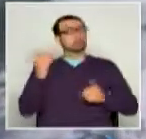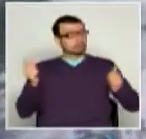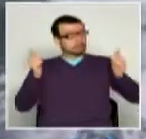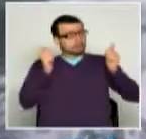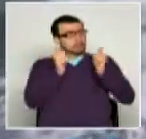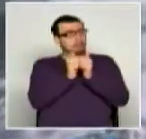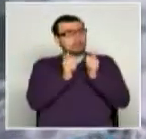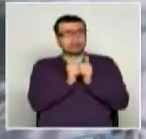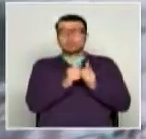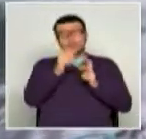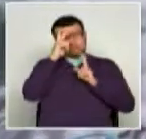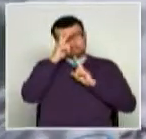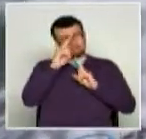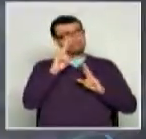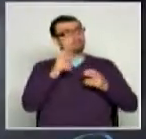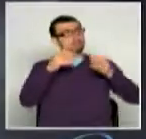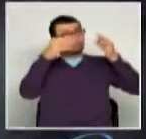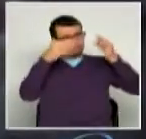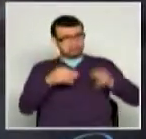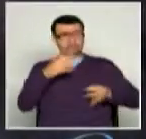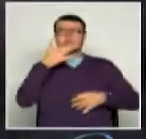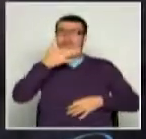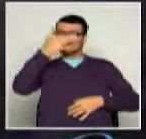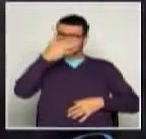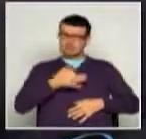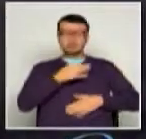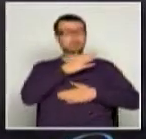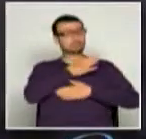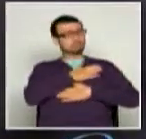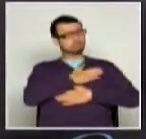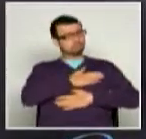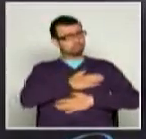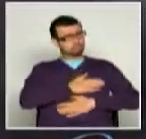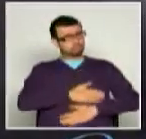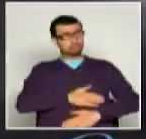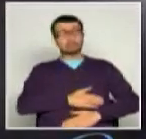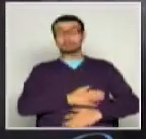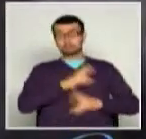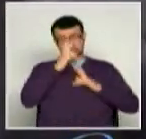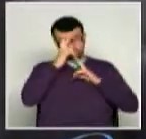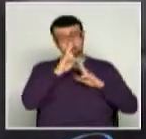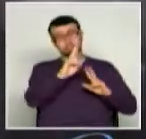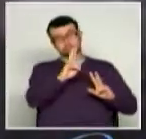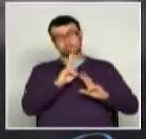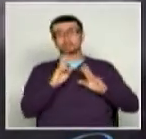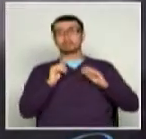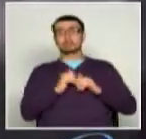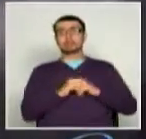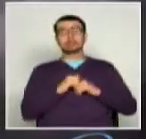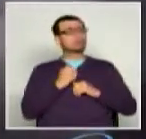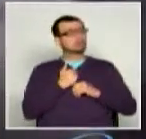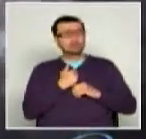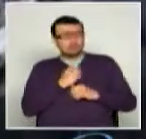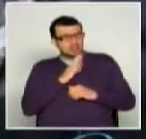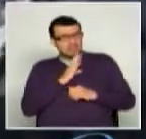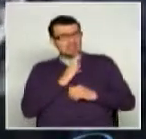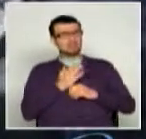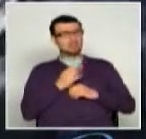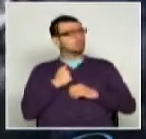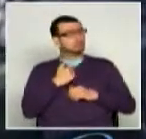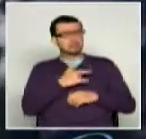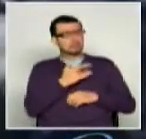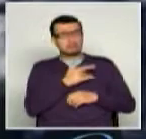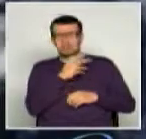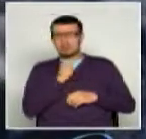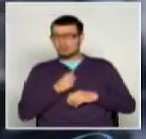y amorosa honestidad que decimos desear. Si nunca sabemos quiénes somos ni cómo nos